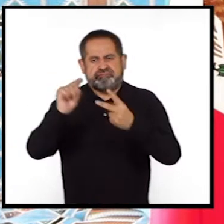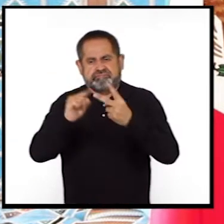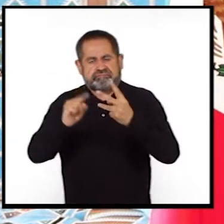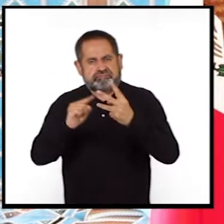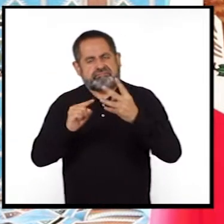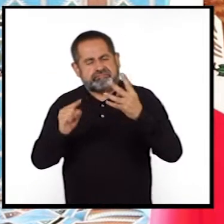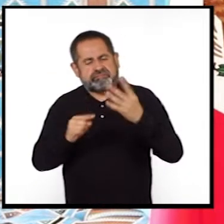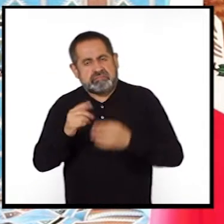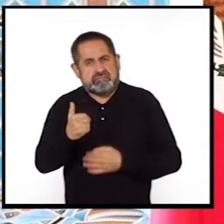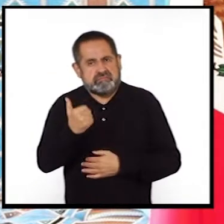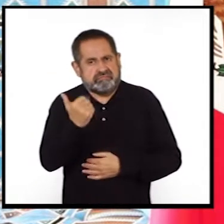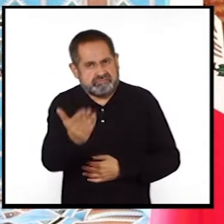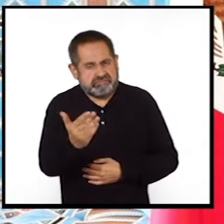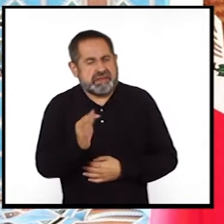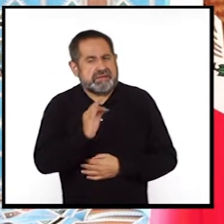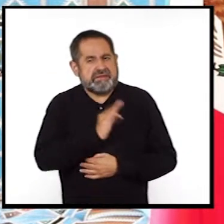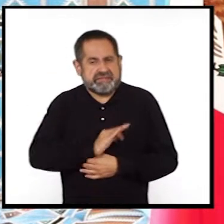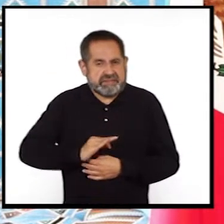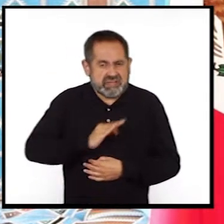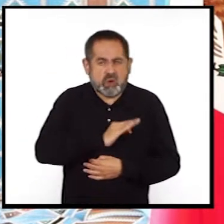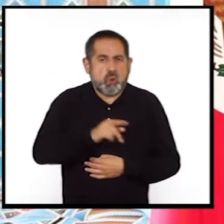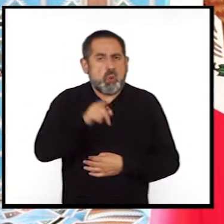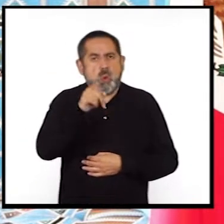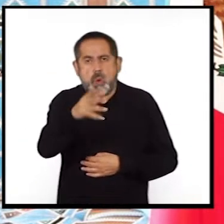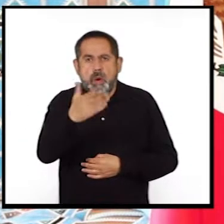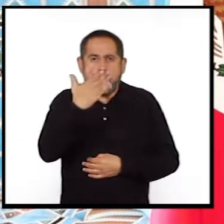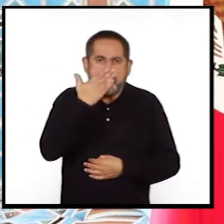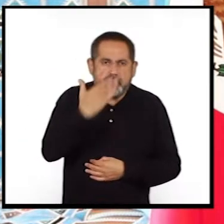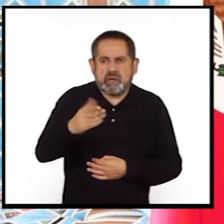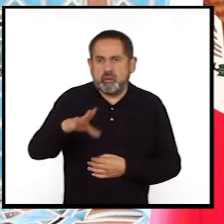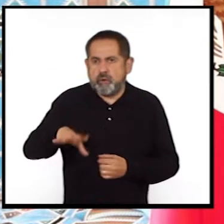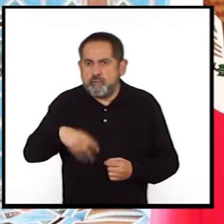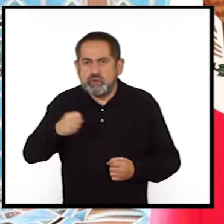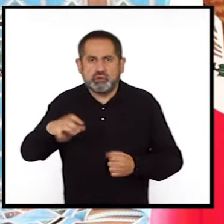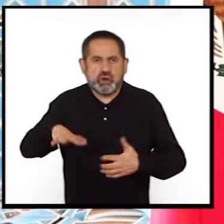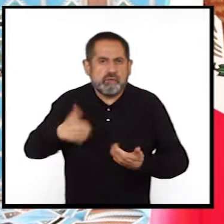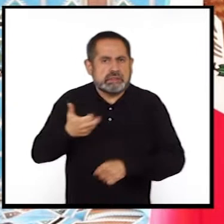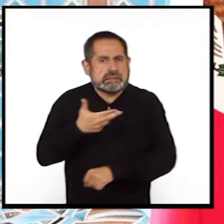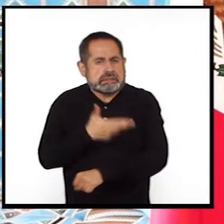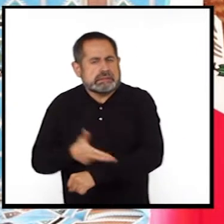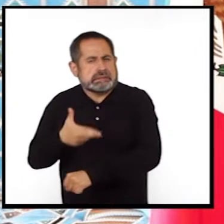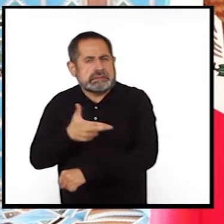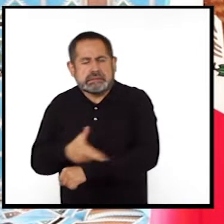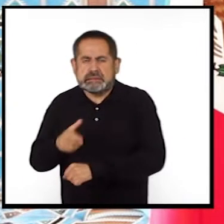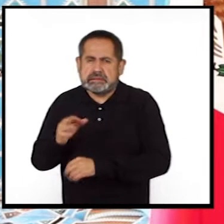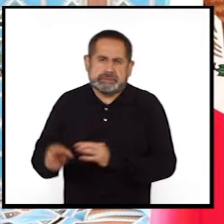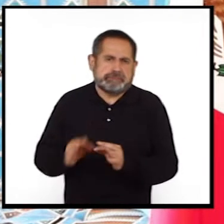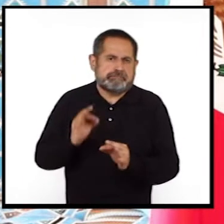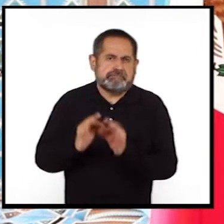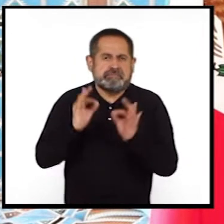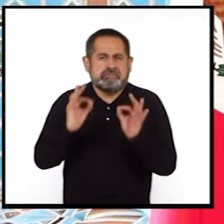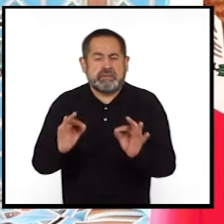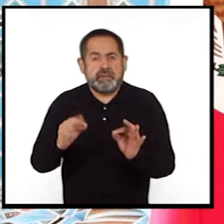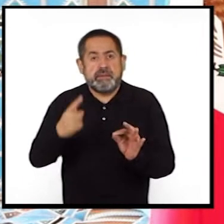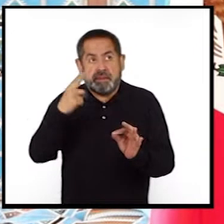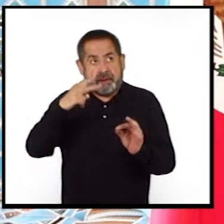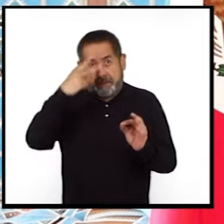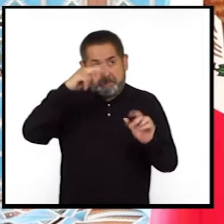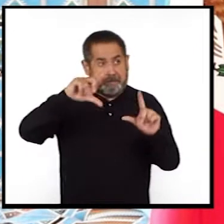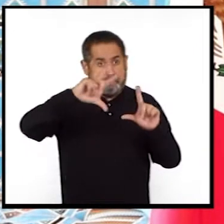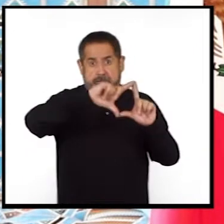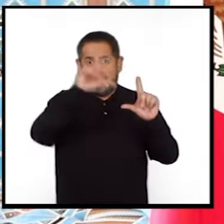y felicitarlos por sus magníficos esfuerzos y hacer de